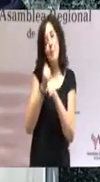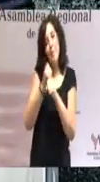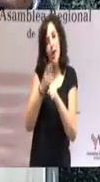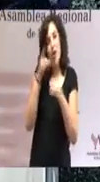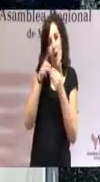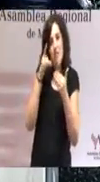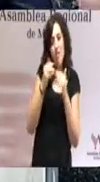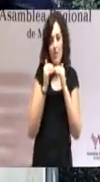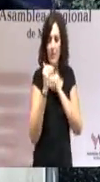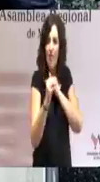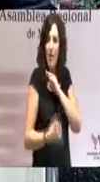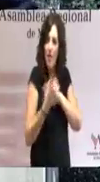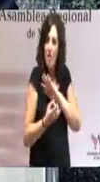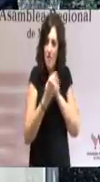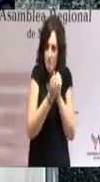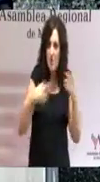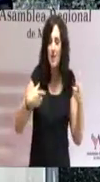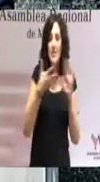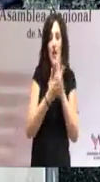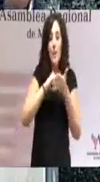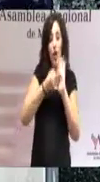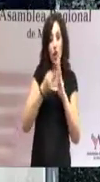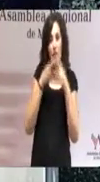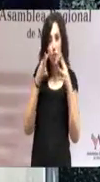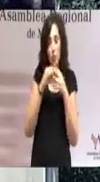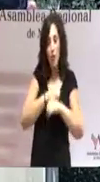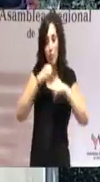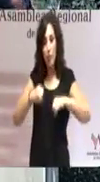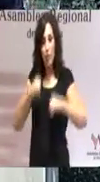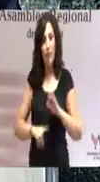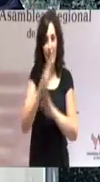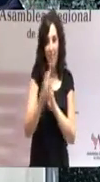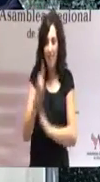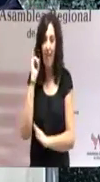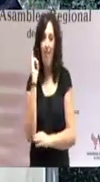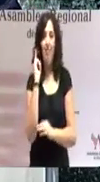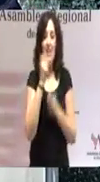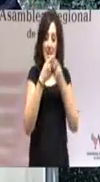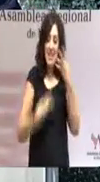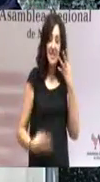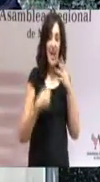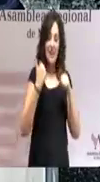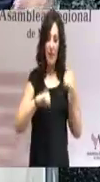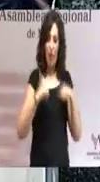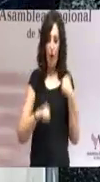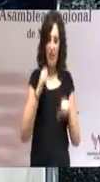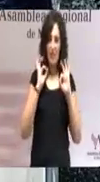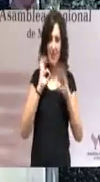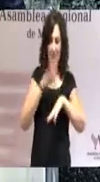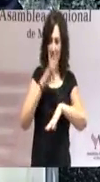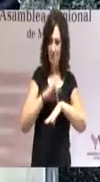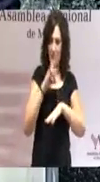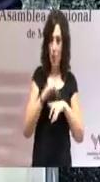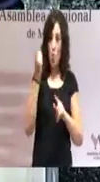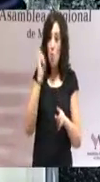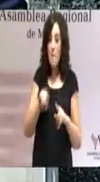estable, que está desbloqueando proyectos en sus infraestructuras, que ha reducido la lista para intervenciones quirúrgicas casi en un